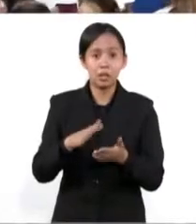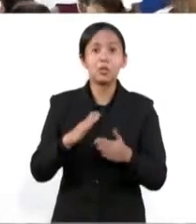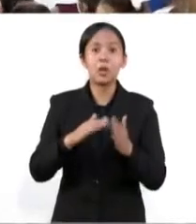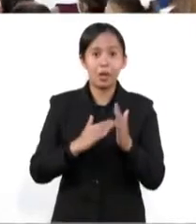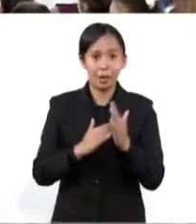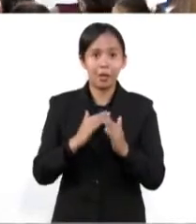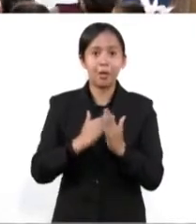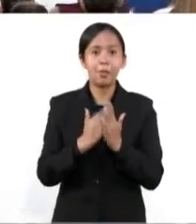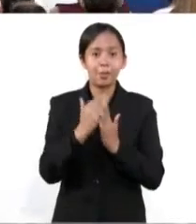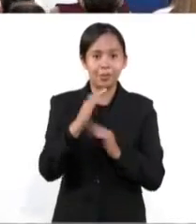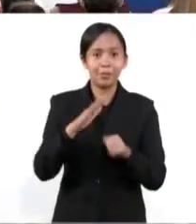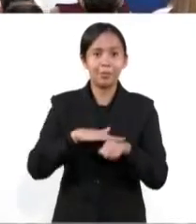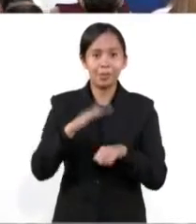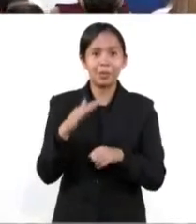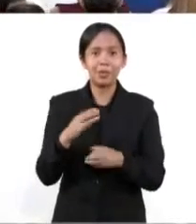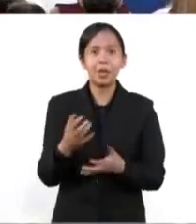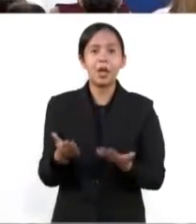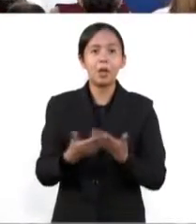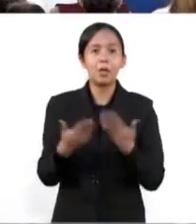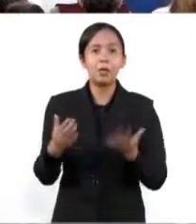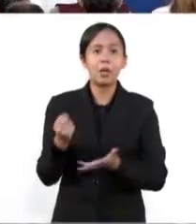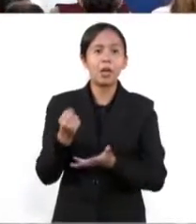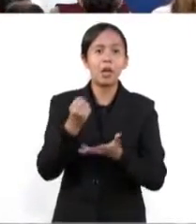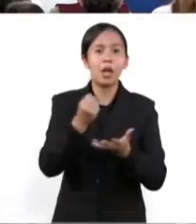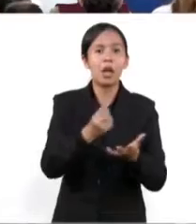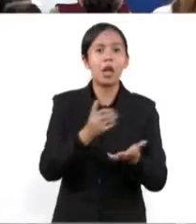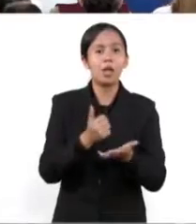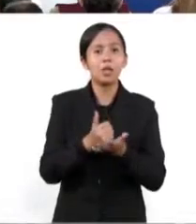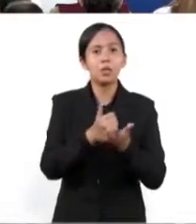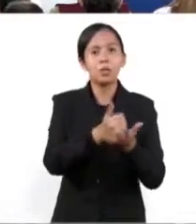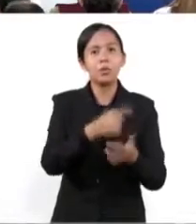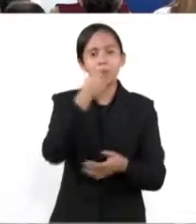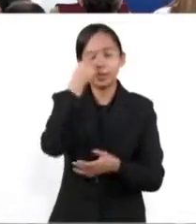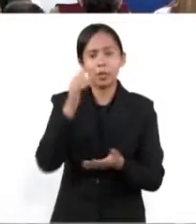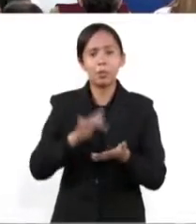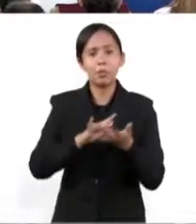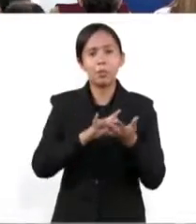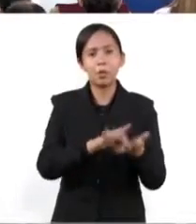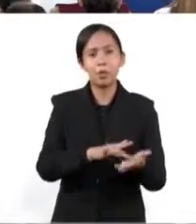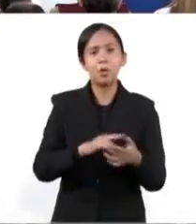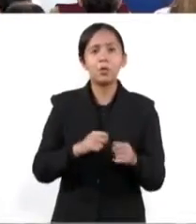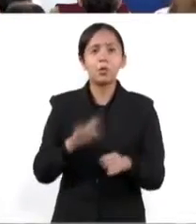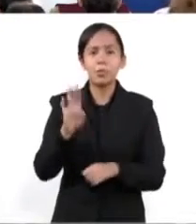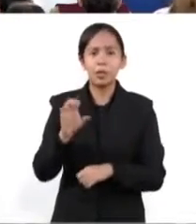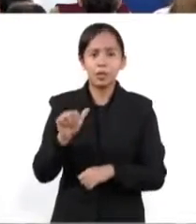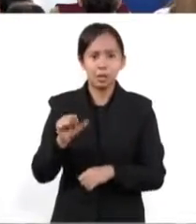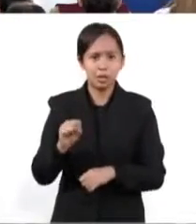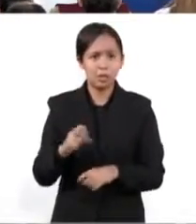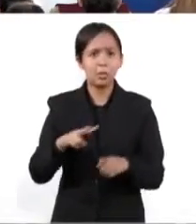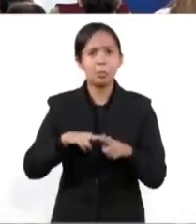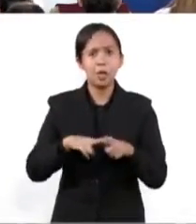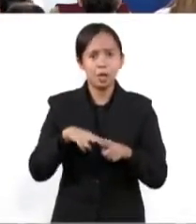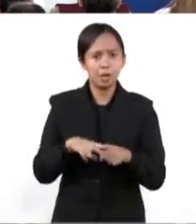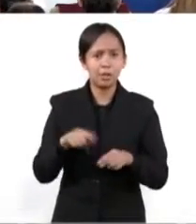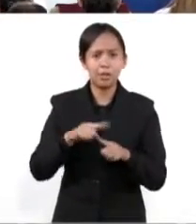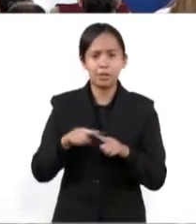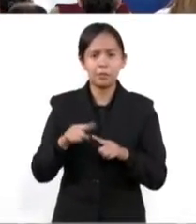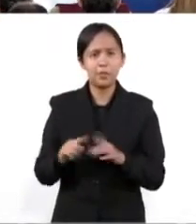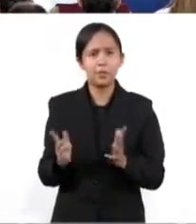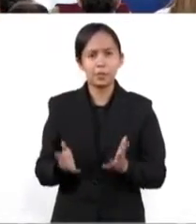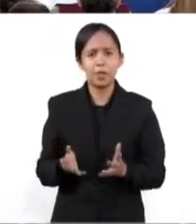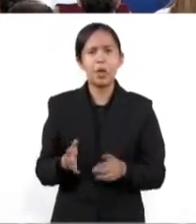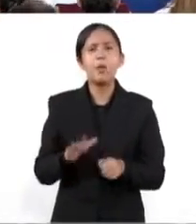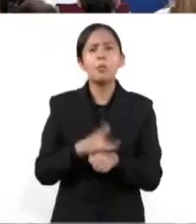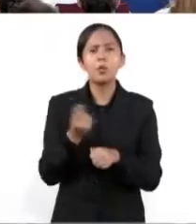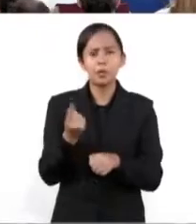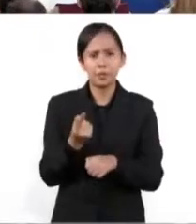ahora destinamos más recurso público para inversión, para parques, para becas, para los niños y para las niñas. ¿Y eso saben